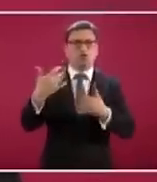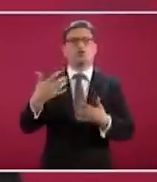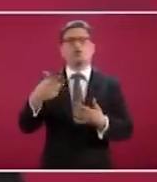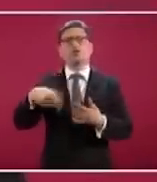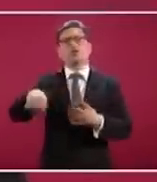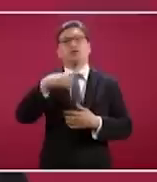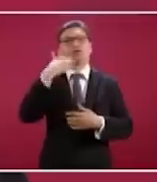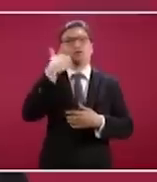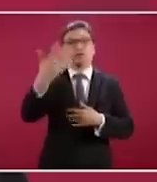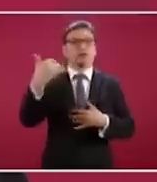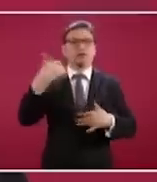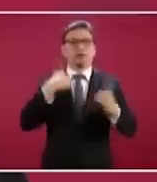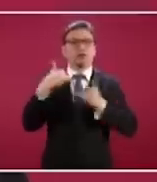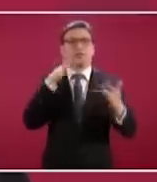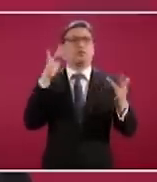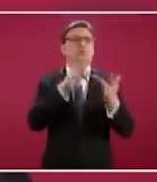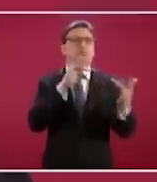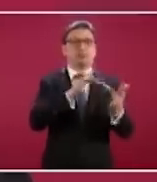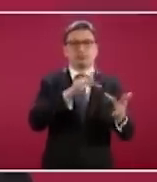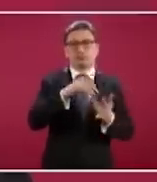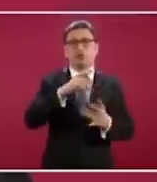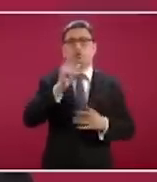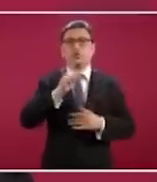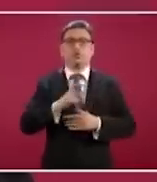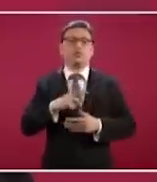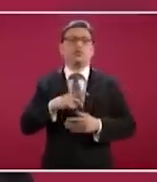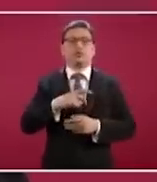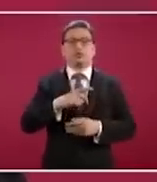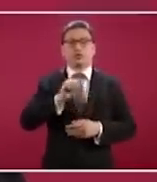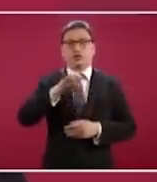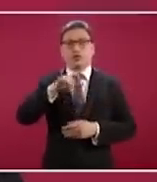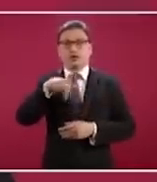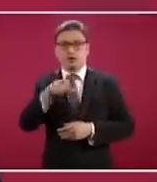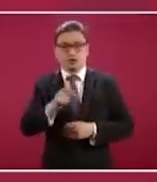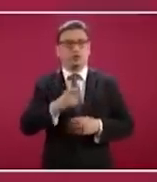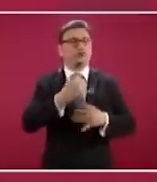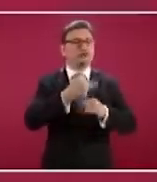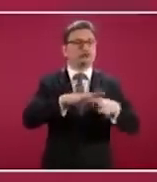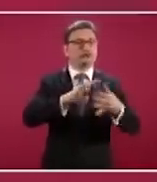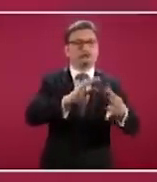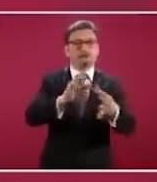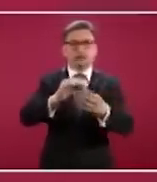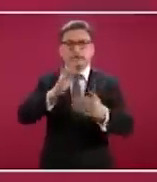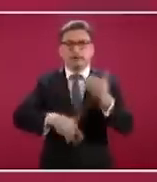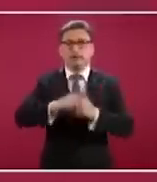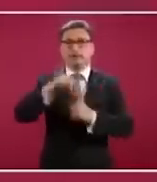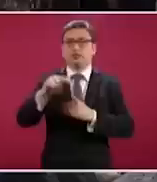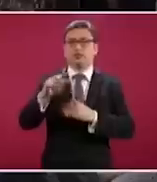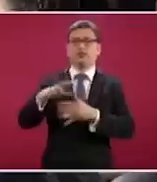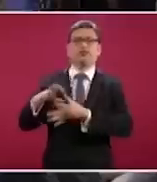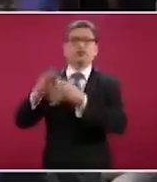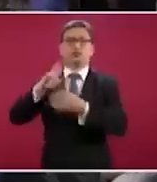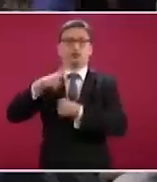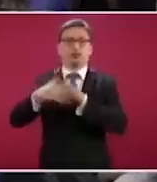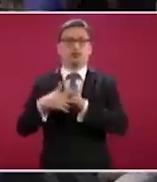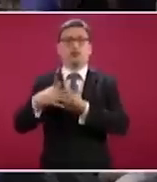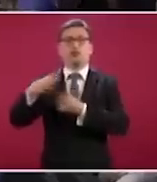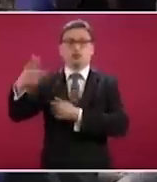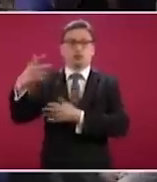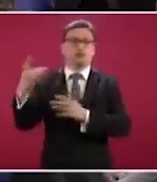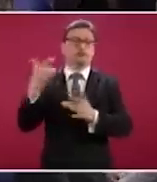concluya el informe, el señor presidente, de la Unión Europea y de otros países del mundo.